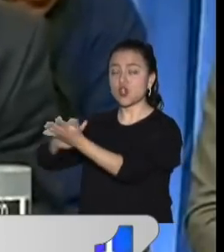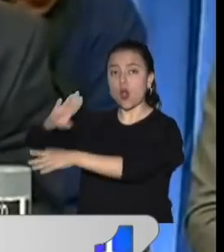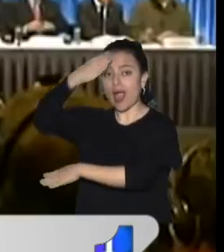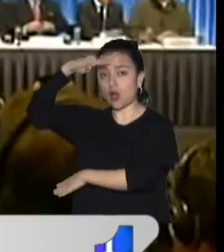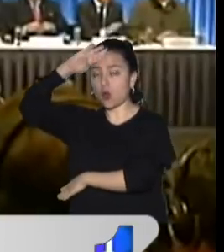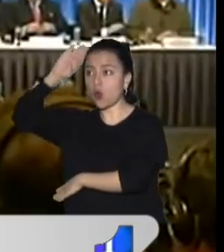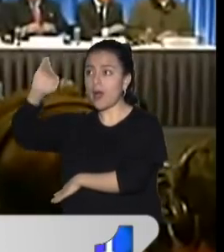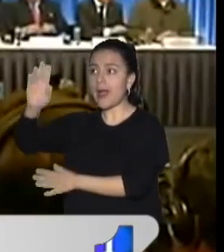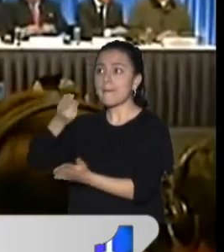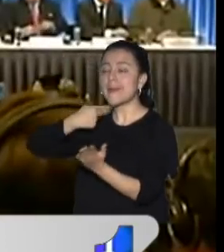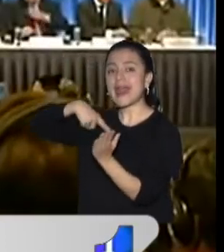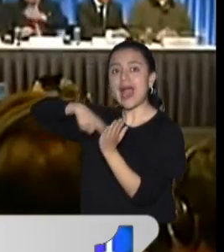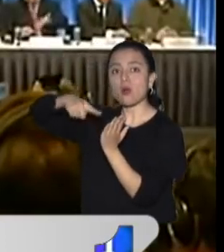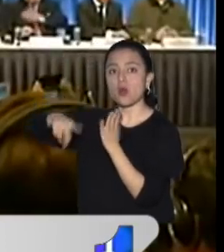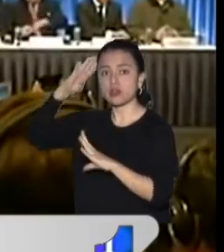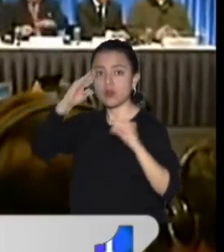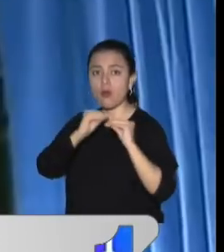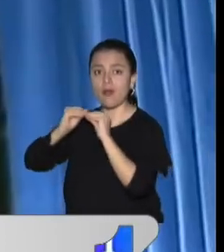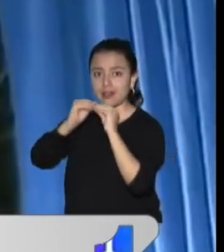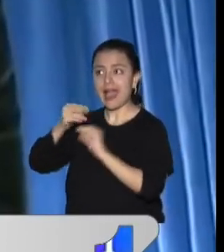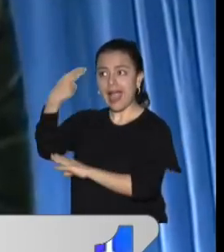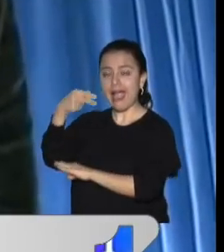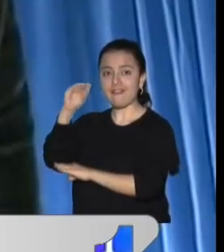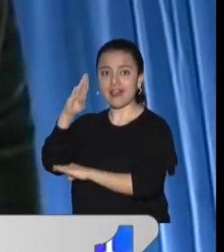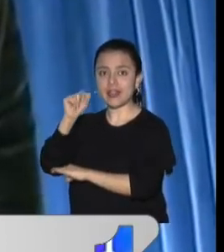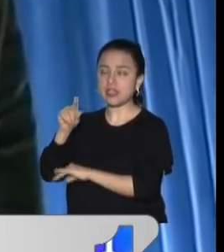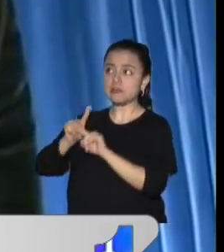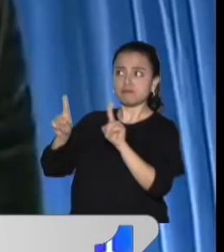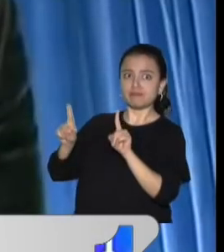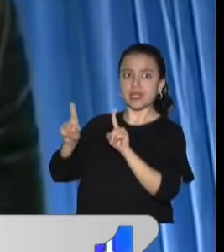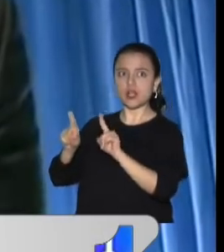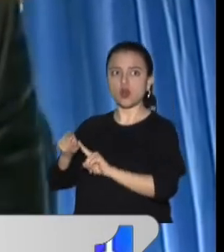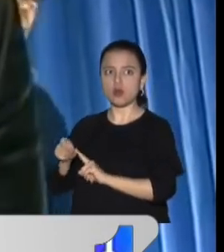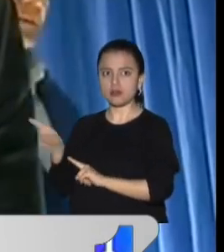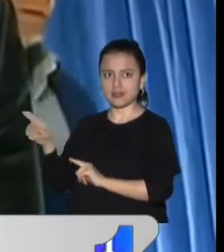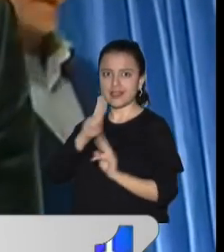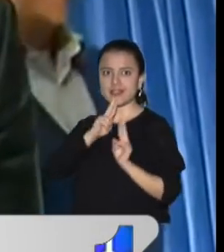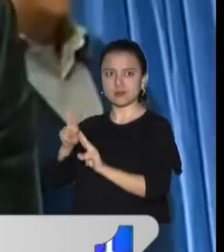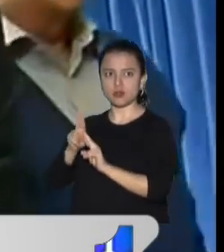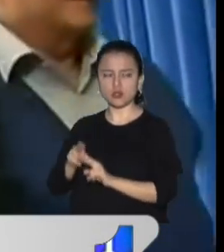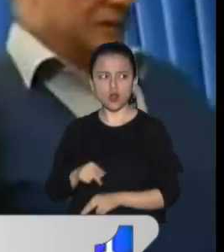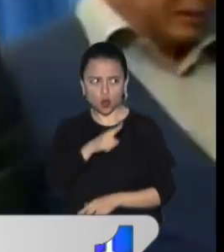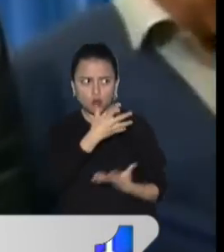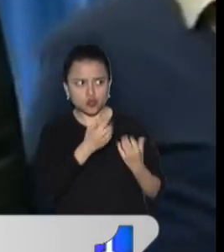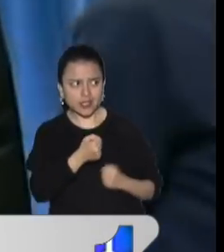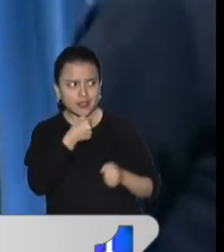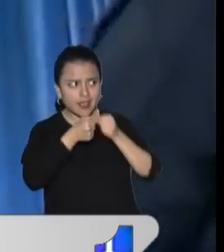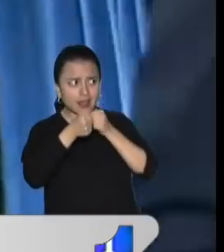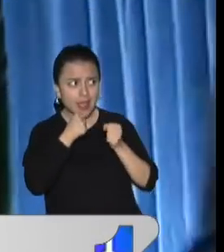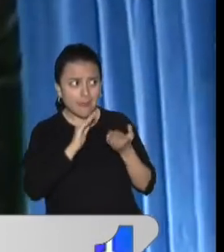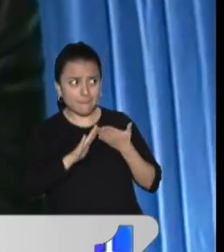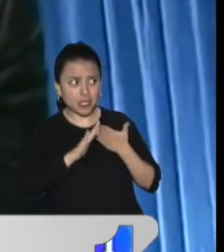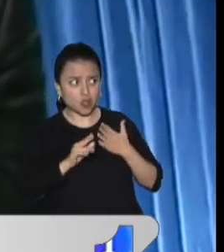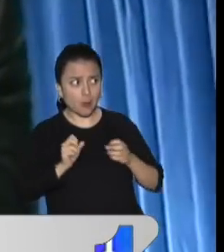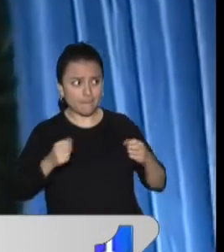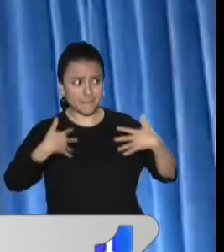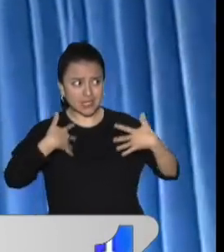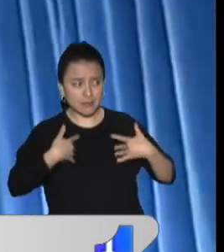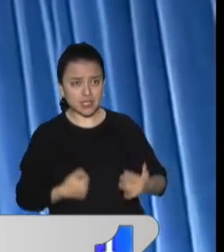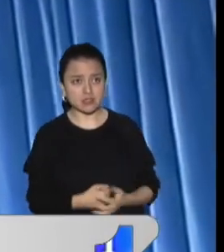conocido por sus polémicas arengas y respuestas, como esta, cuando un periodista le preguntó si estaba dispuesto a pedir perdón a las